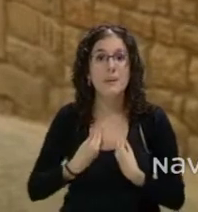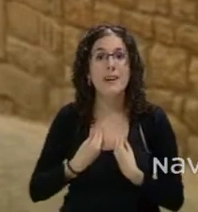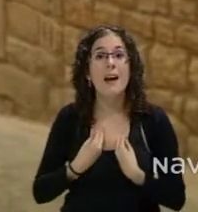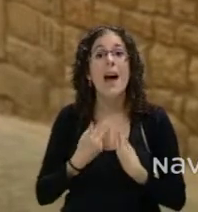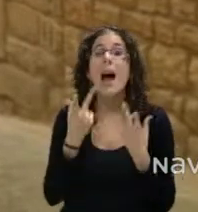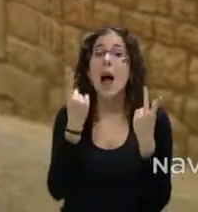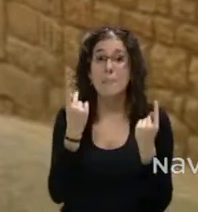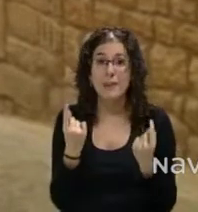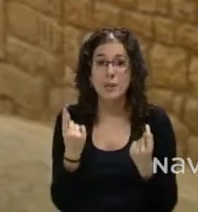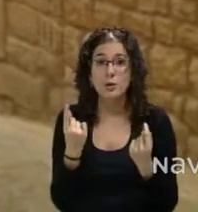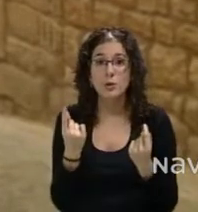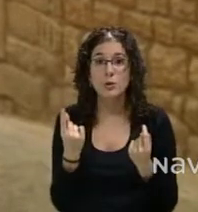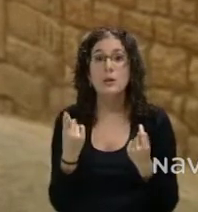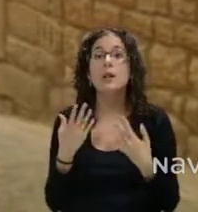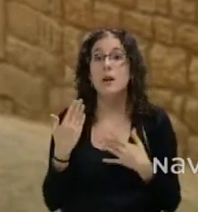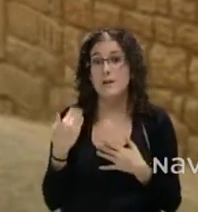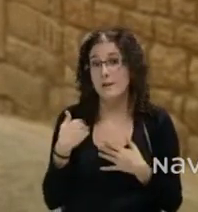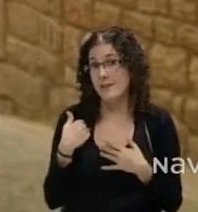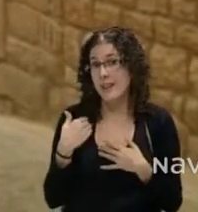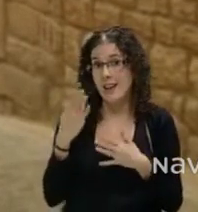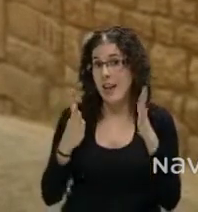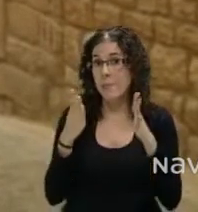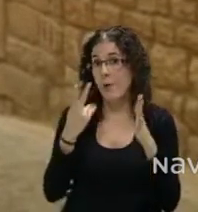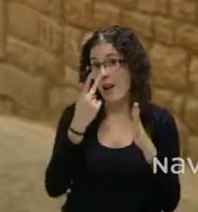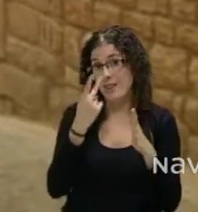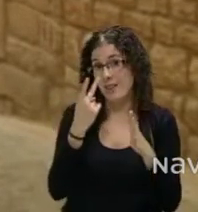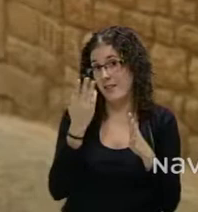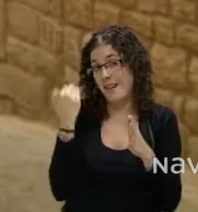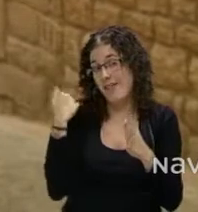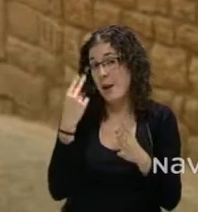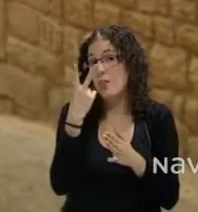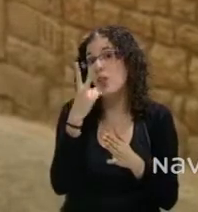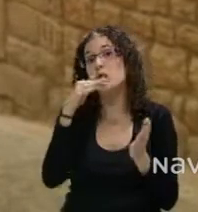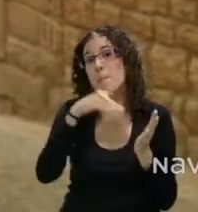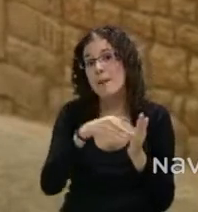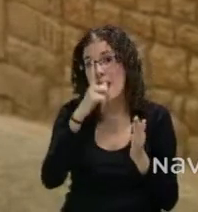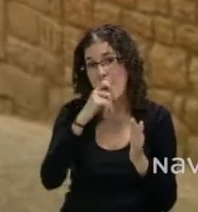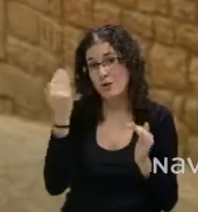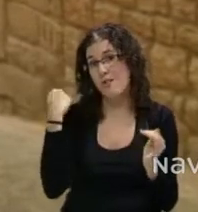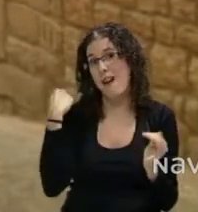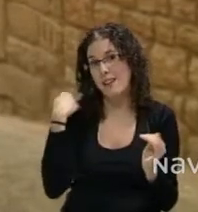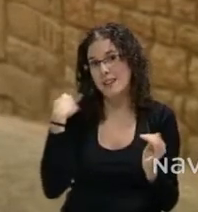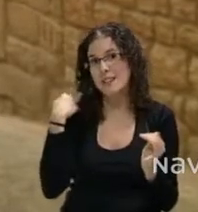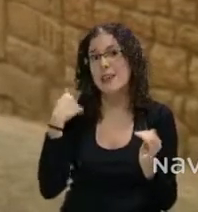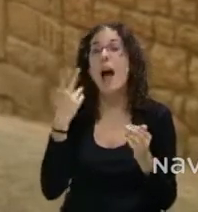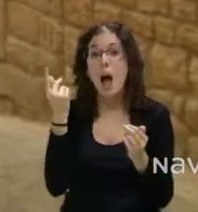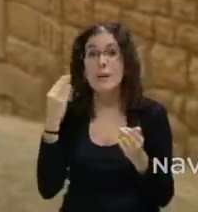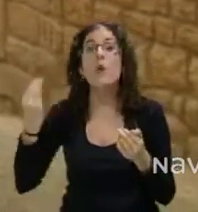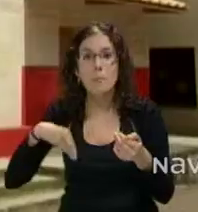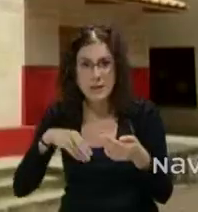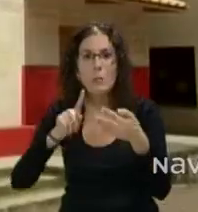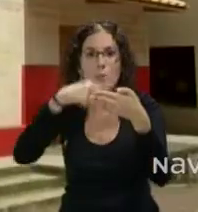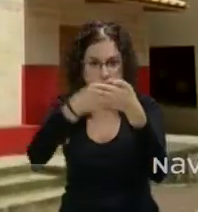las inscripciones de Andelos hace 2000 años, o sea que en realidad tenemos casi una línea directa con